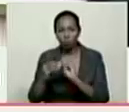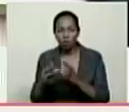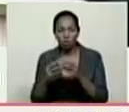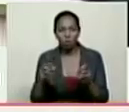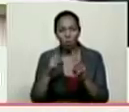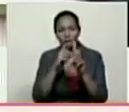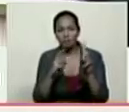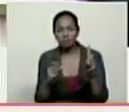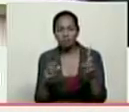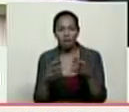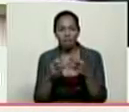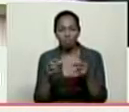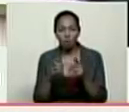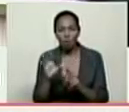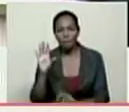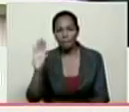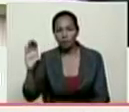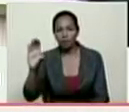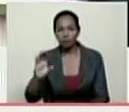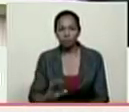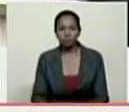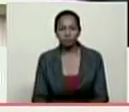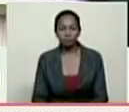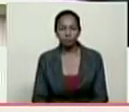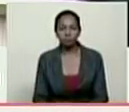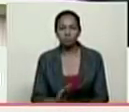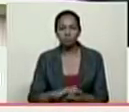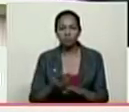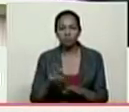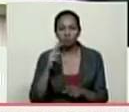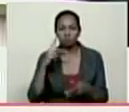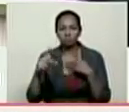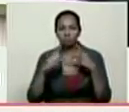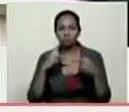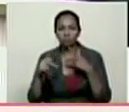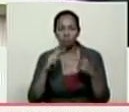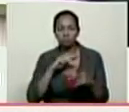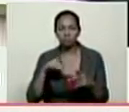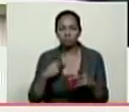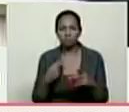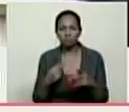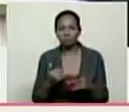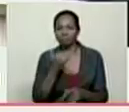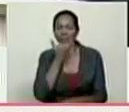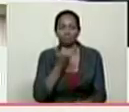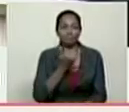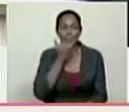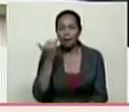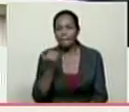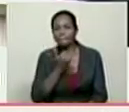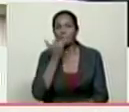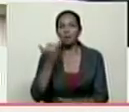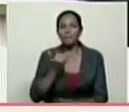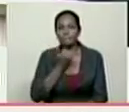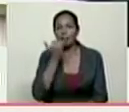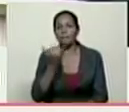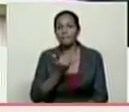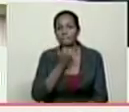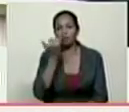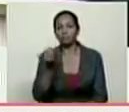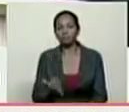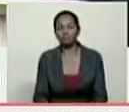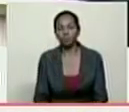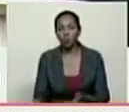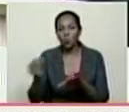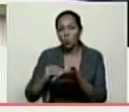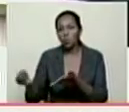a todo el país, y porque desde el punto de vista político no hacen sino equivocarse una y otra vez. Yo